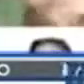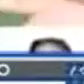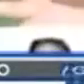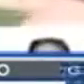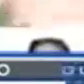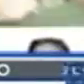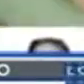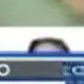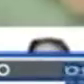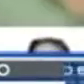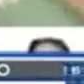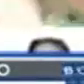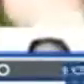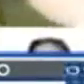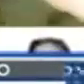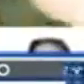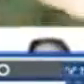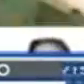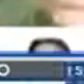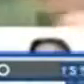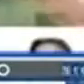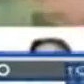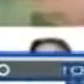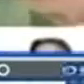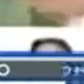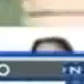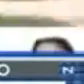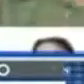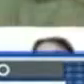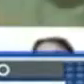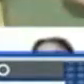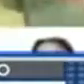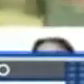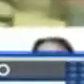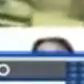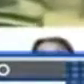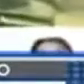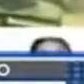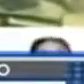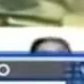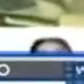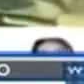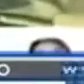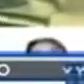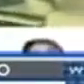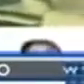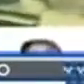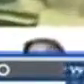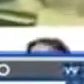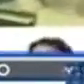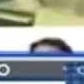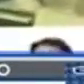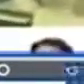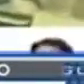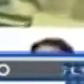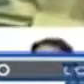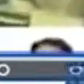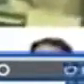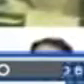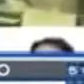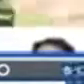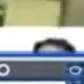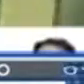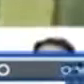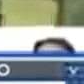Y ese concepto va más allá de lo que vemos, como ya lo he dicho. Y